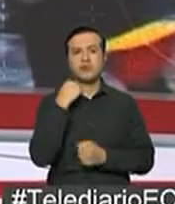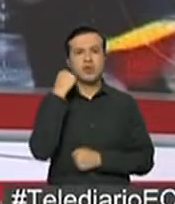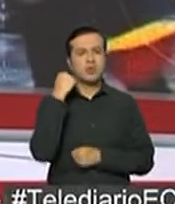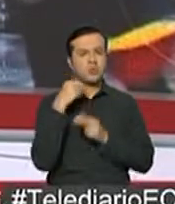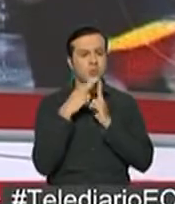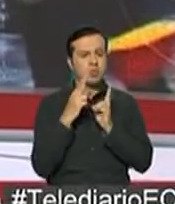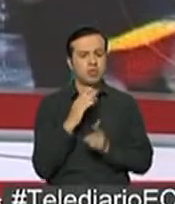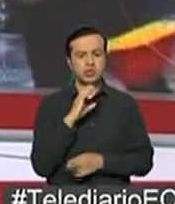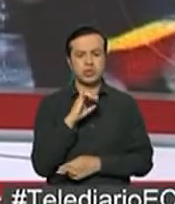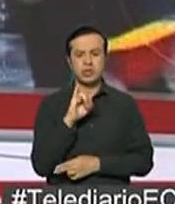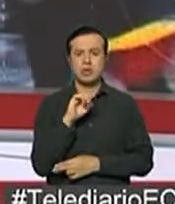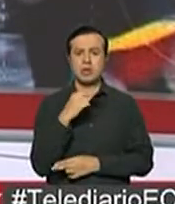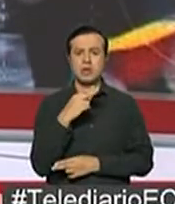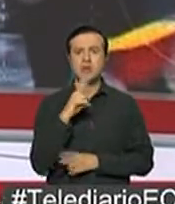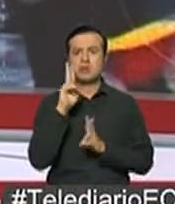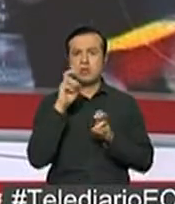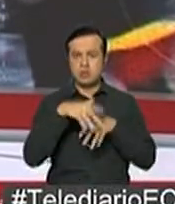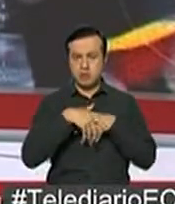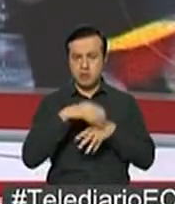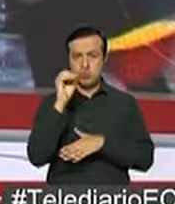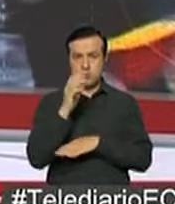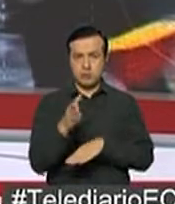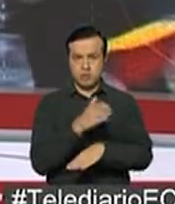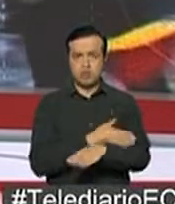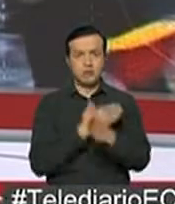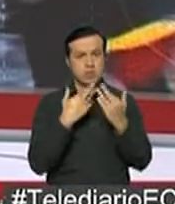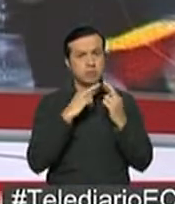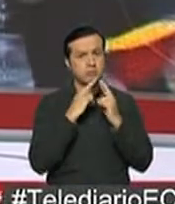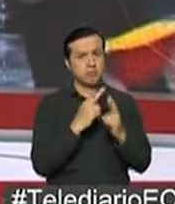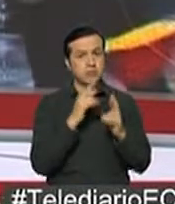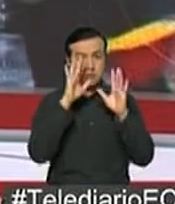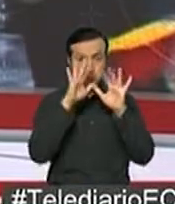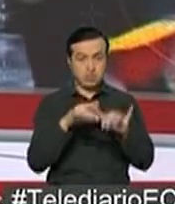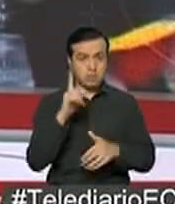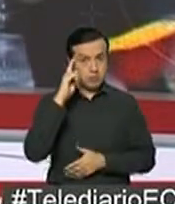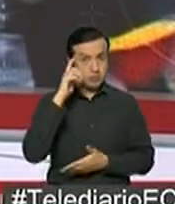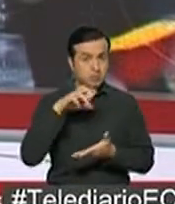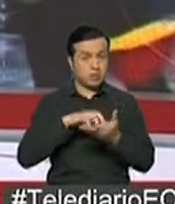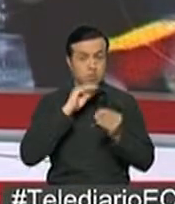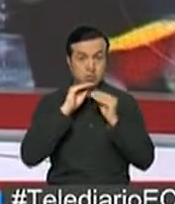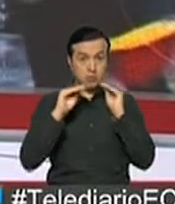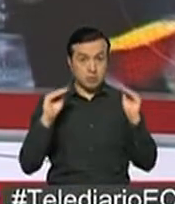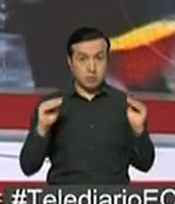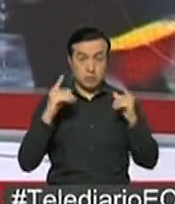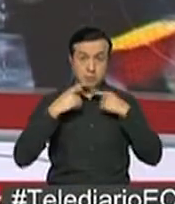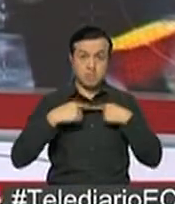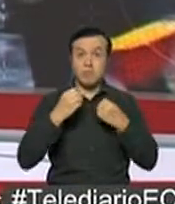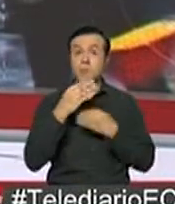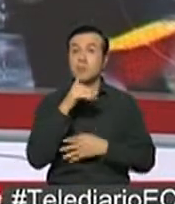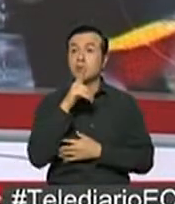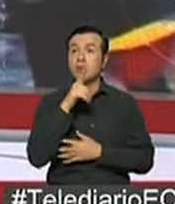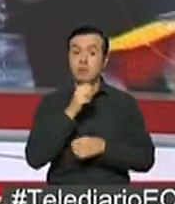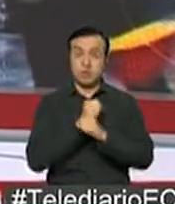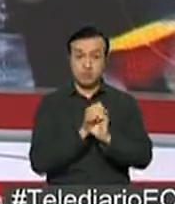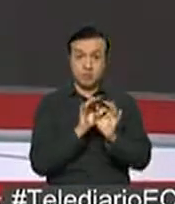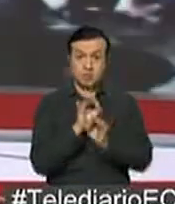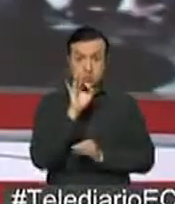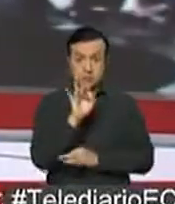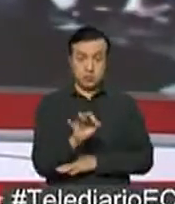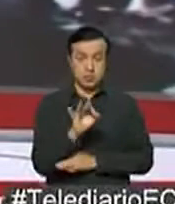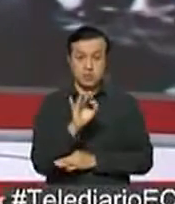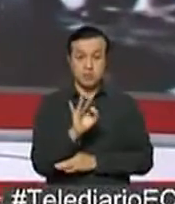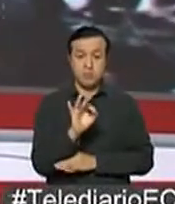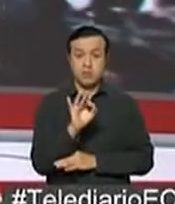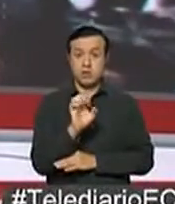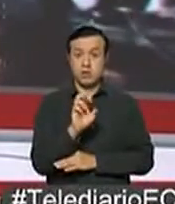sobre las protestas de octubre pasado la secretaria de estado además se refirió a las declaraciones del defensor del pueblo freddy carrión